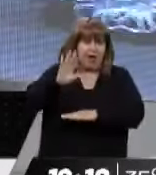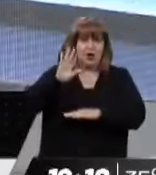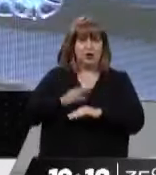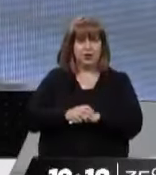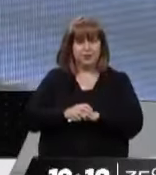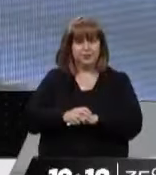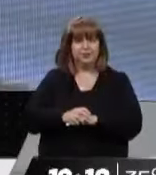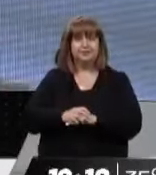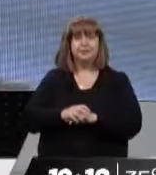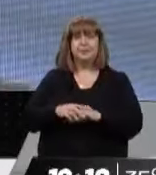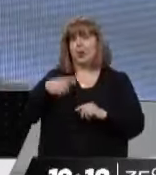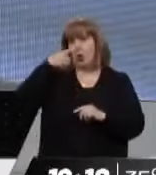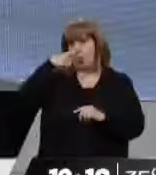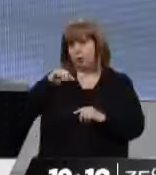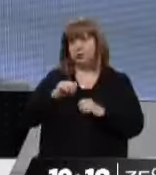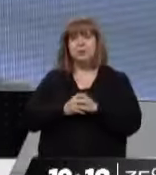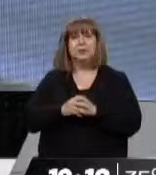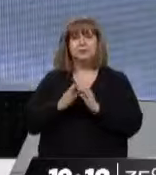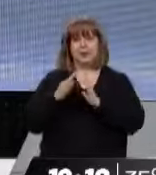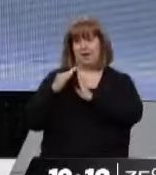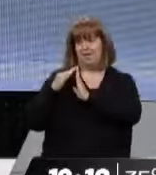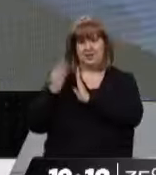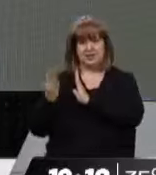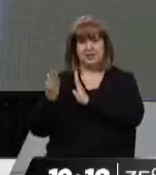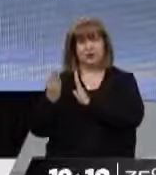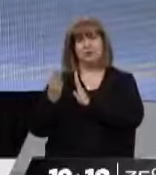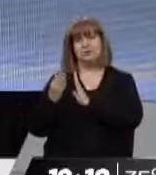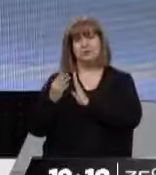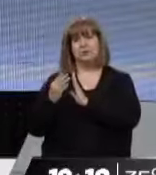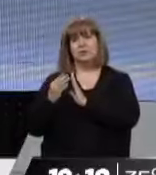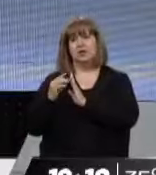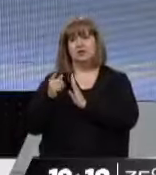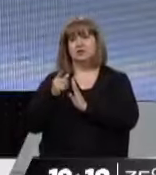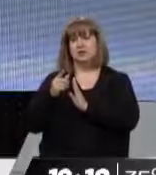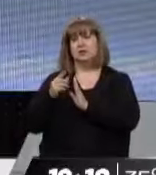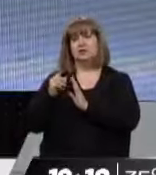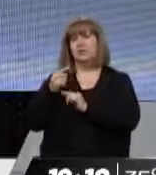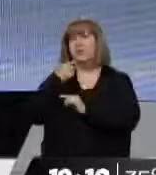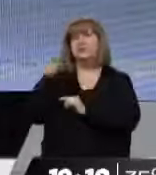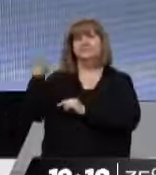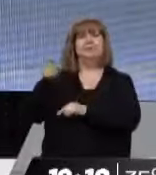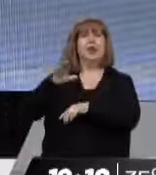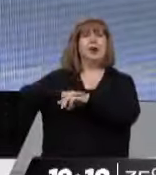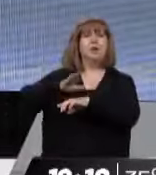Bien, y por último vamos a escuchar a otro de los vecinos de esta zona que también señala a los padres y